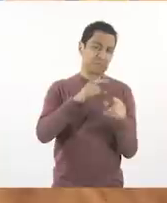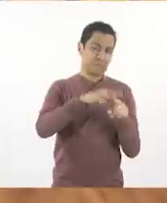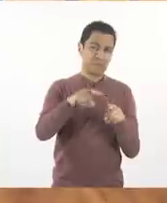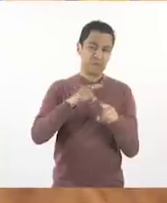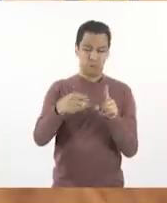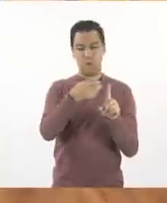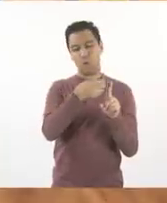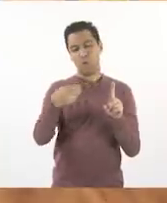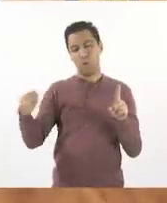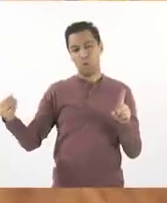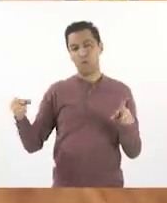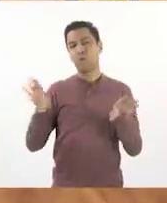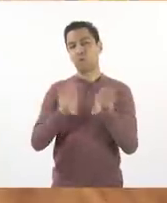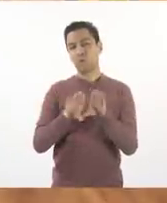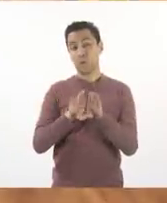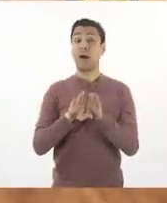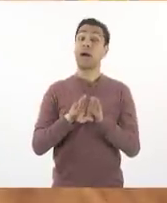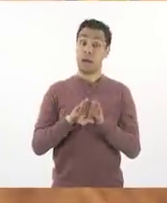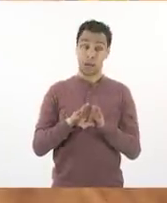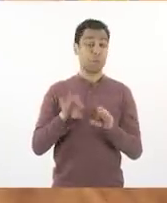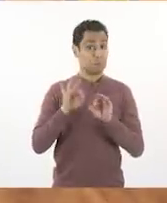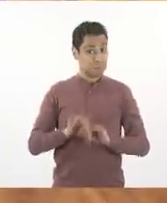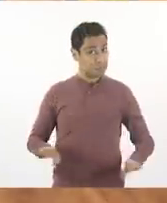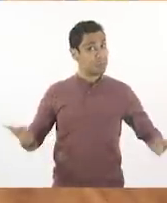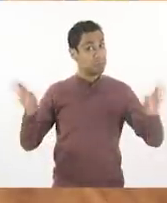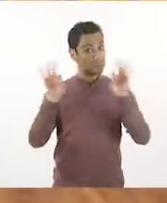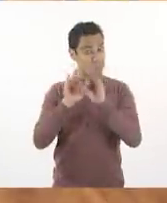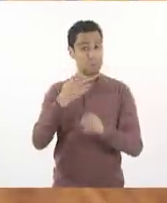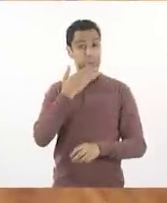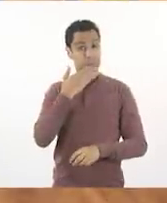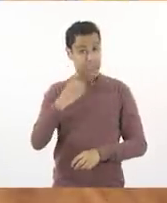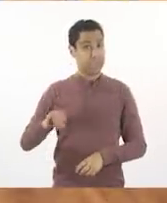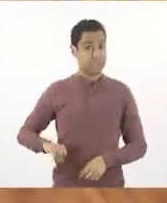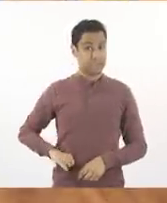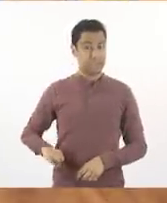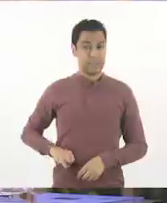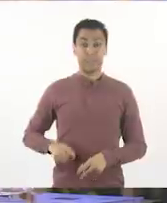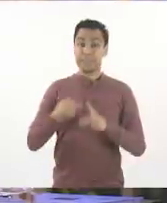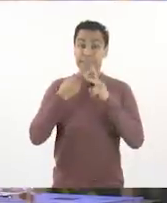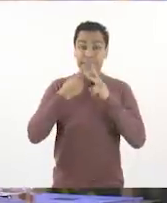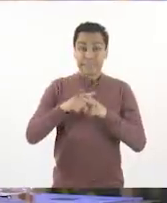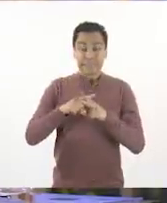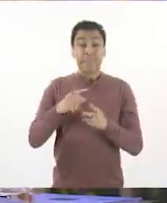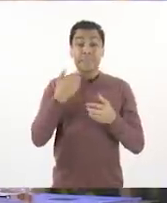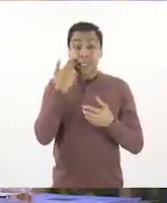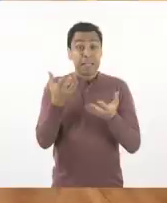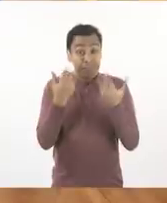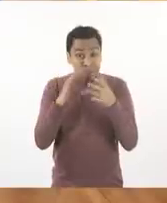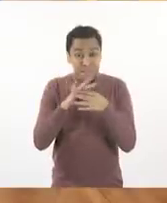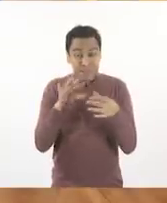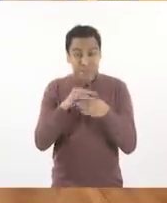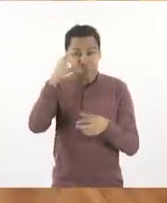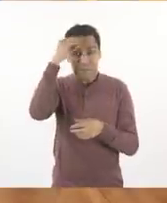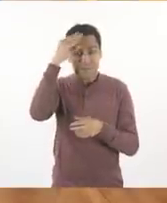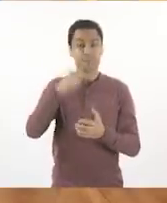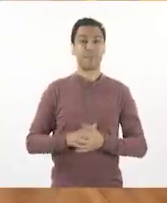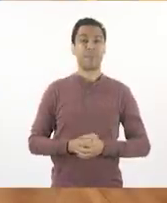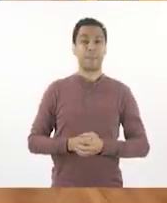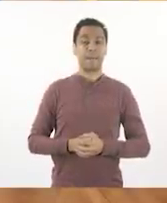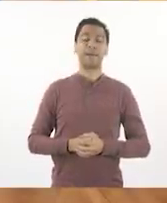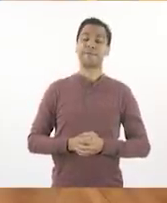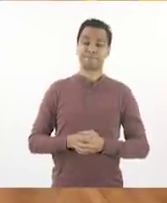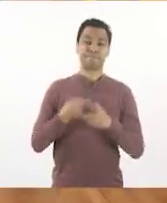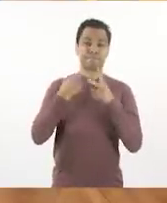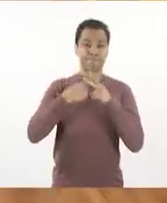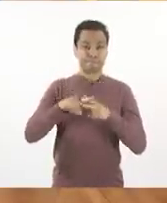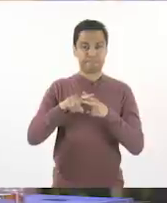estos meses. ¿Cómo ves? Muy importante. Me parece excelente y pues vamos a comenzar, ya estamos muy ansiosos todos. Claro, para poder